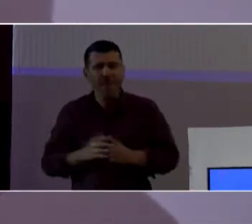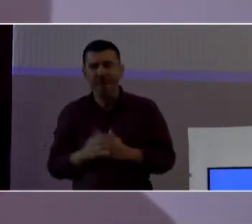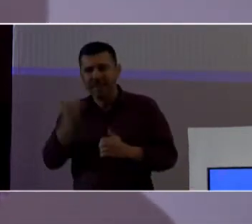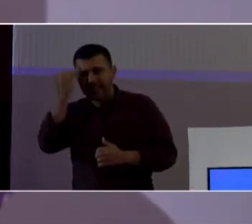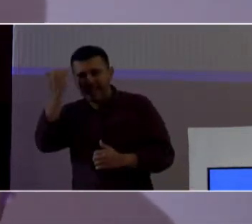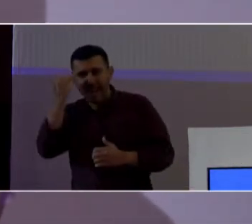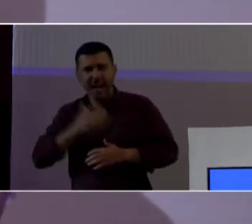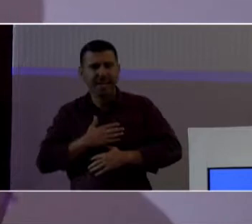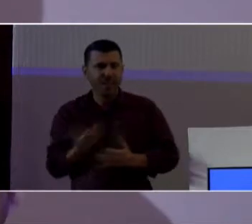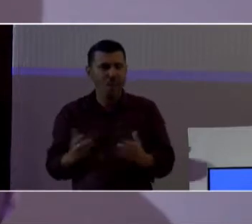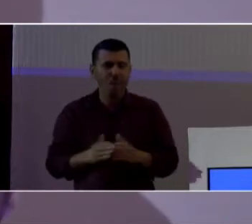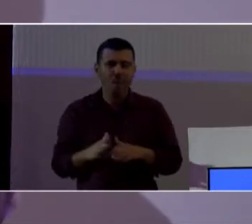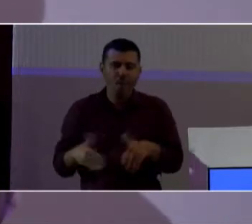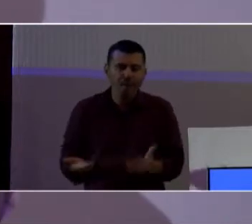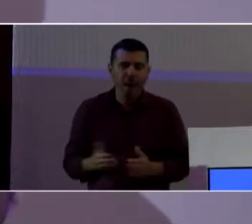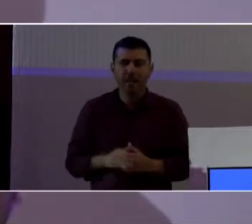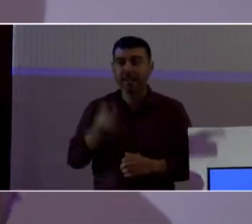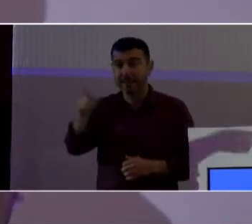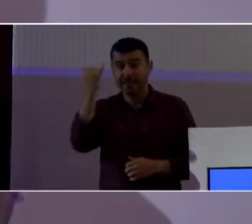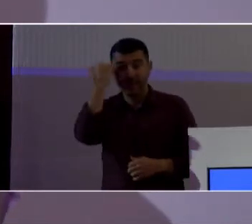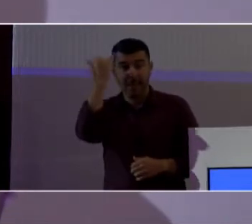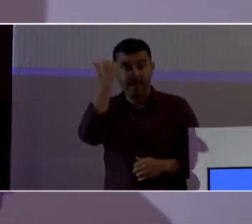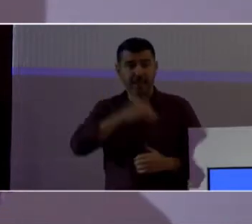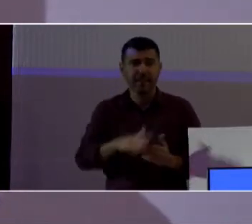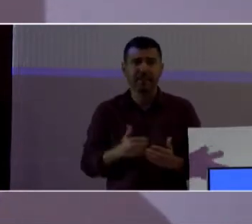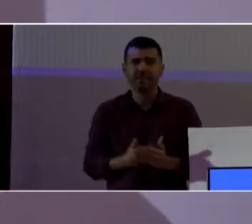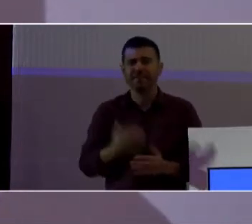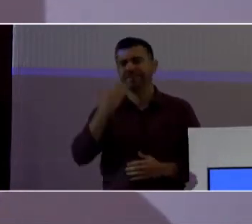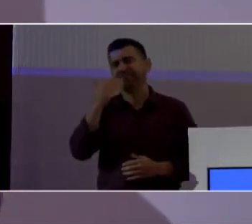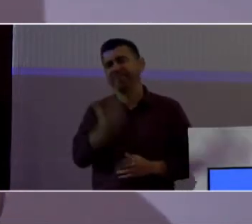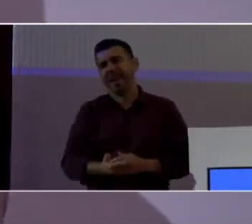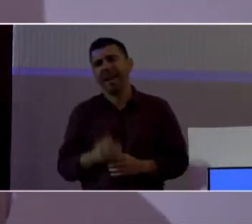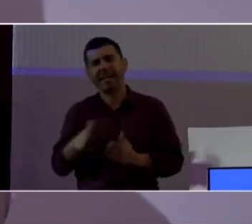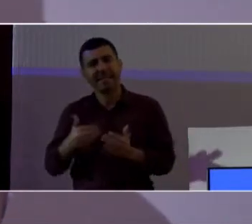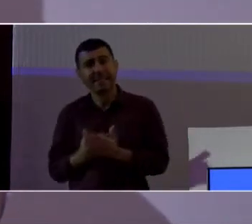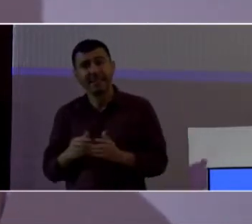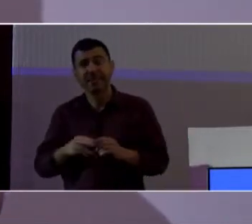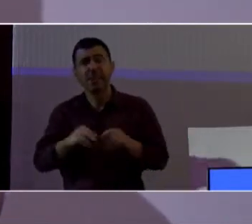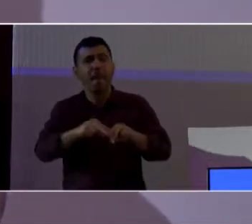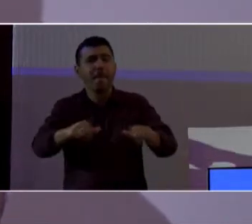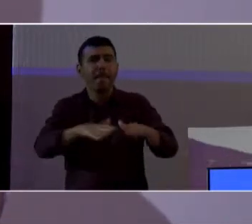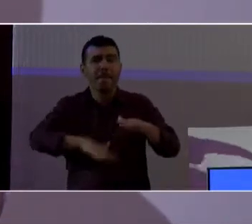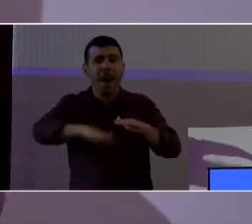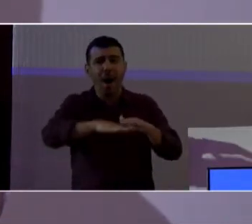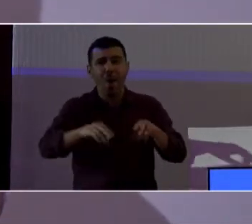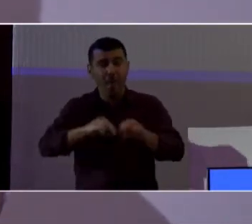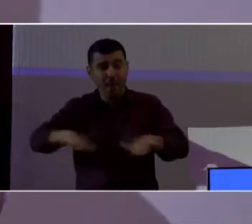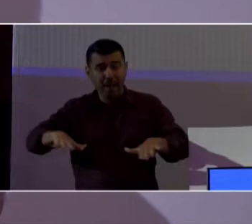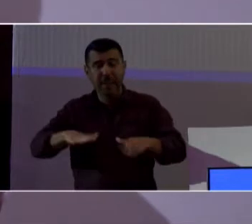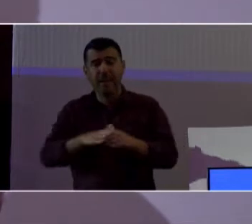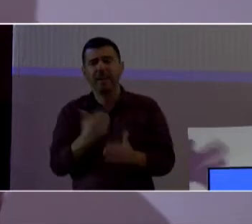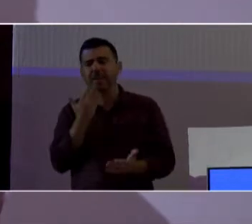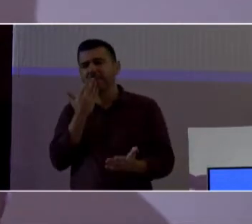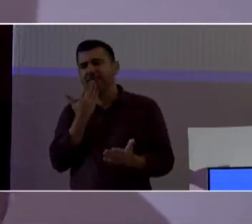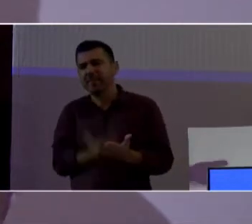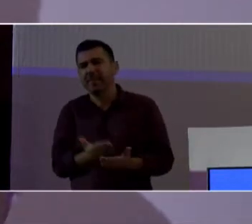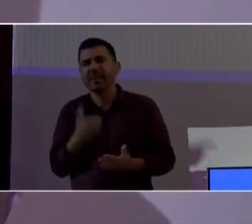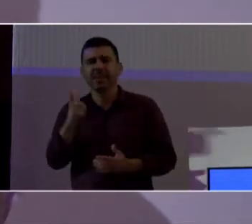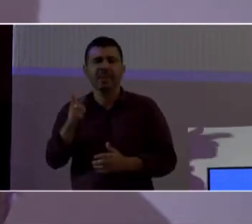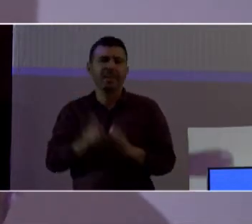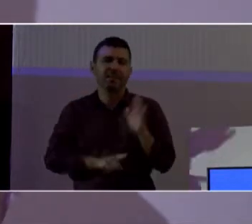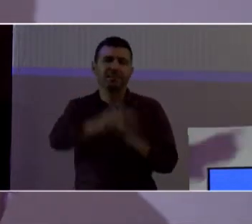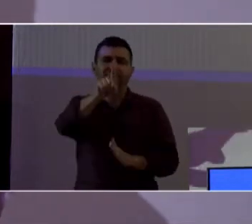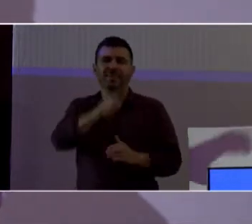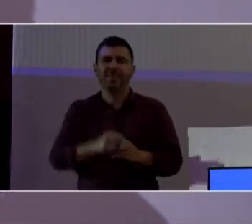parece, y creo que ese es el éxito de que el Grupo Territorial de Bajo Magdalena Medio tenga un éxito y